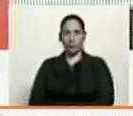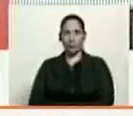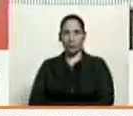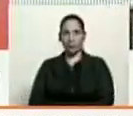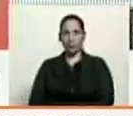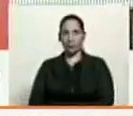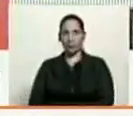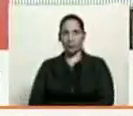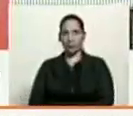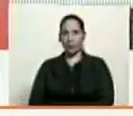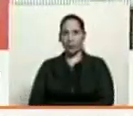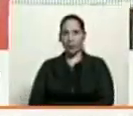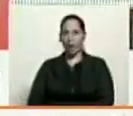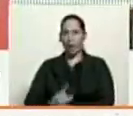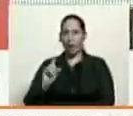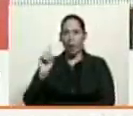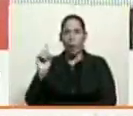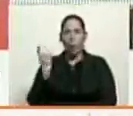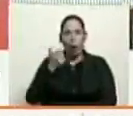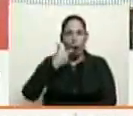un anzuelo a ver si caen, ¿no?